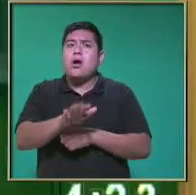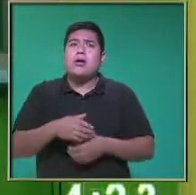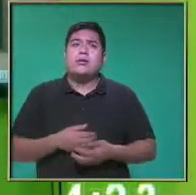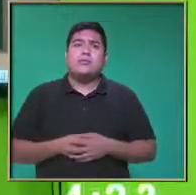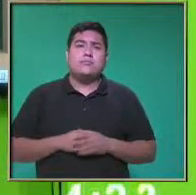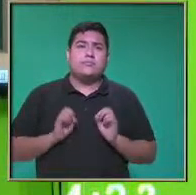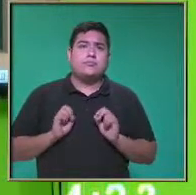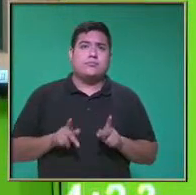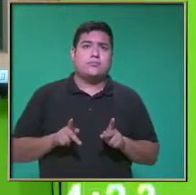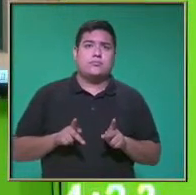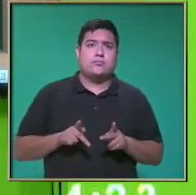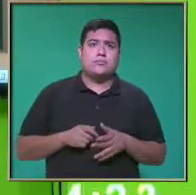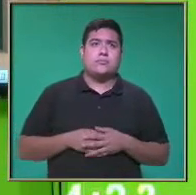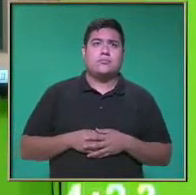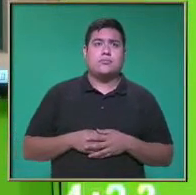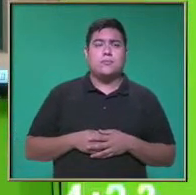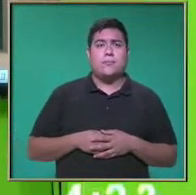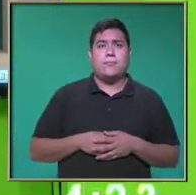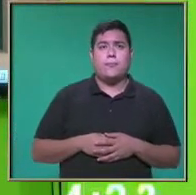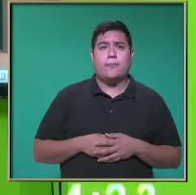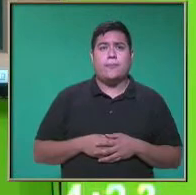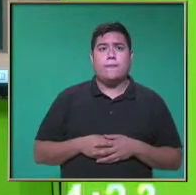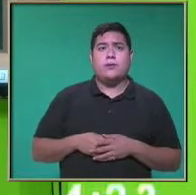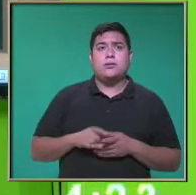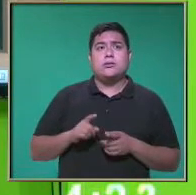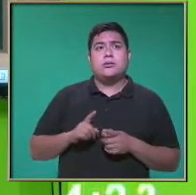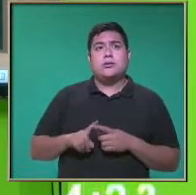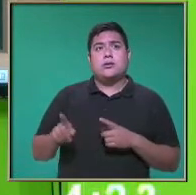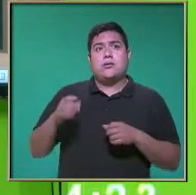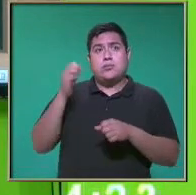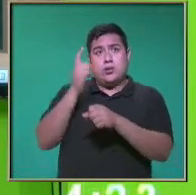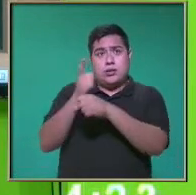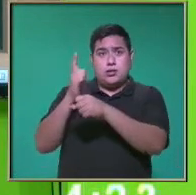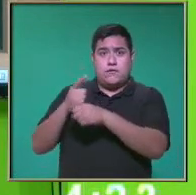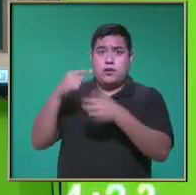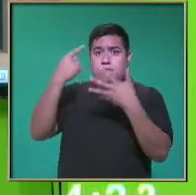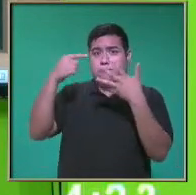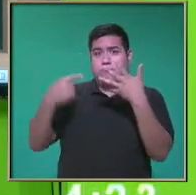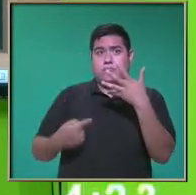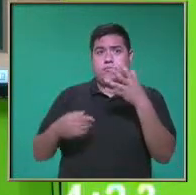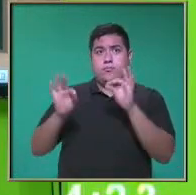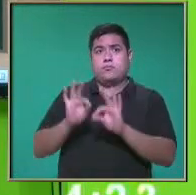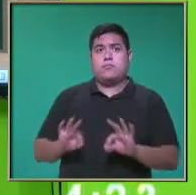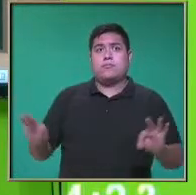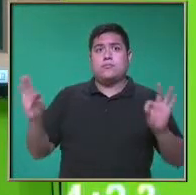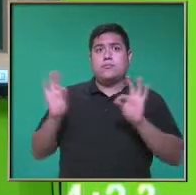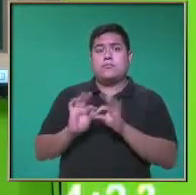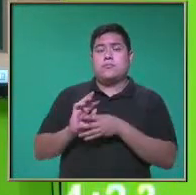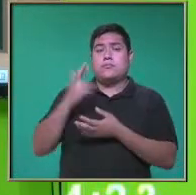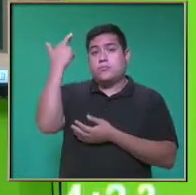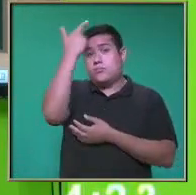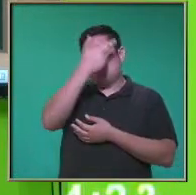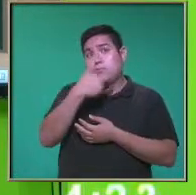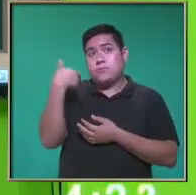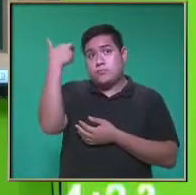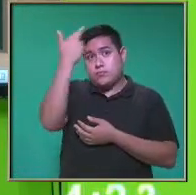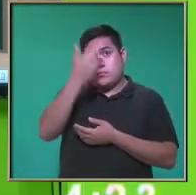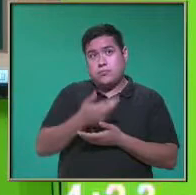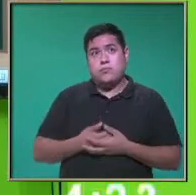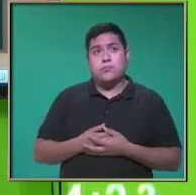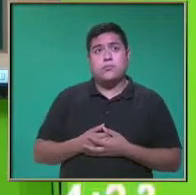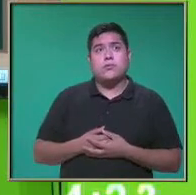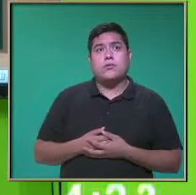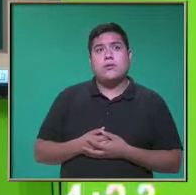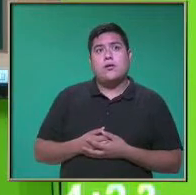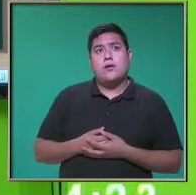¿ok? So we are going to try to identify the main elements in this fable. Vamos a analizar los elementos principales en esta